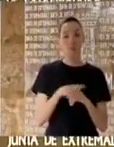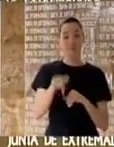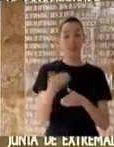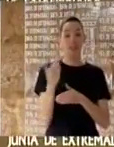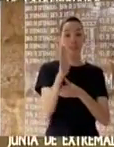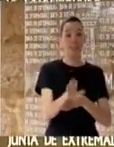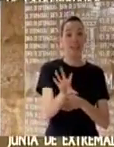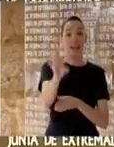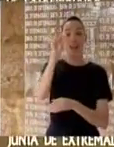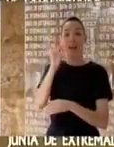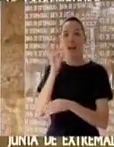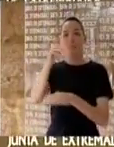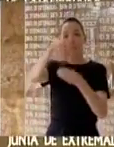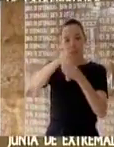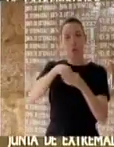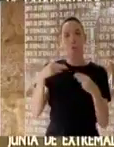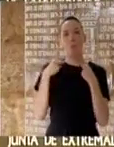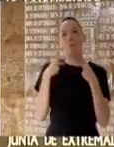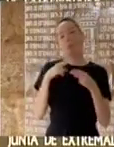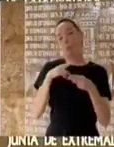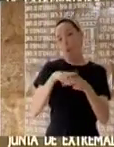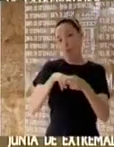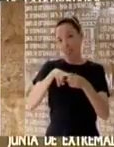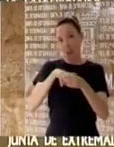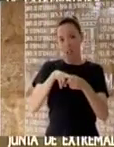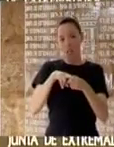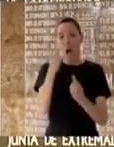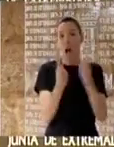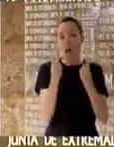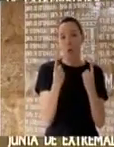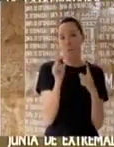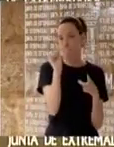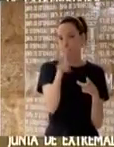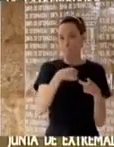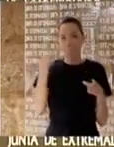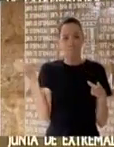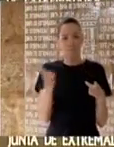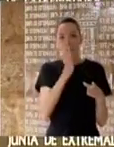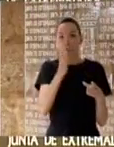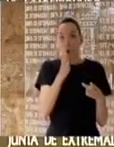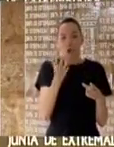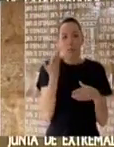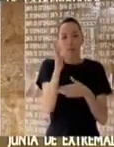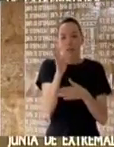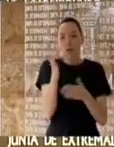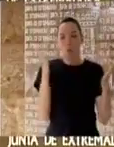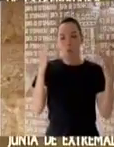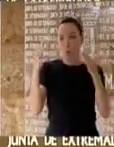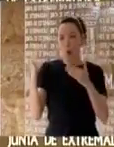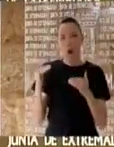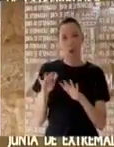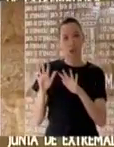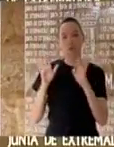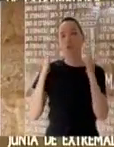las provincias. Y hay provincias que sufren esa despoblación. Y hay provincias que están perdiendo representantes electos en el Congreso de los